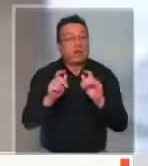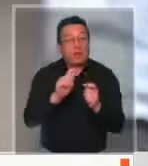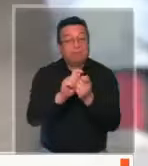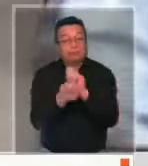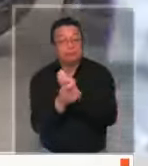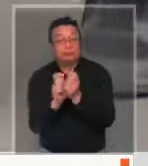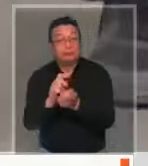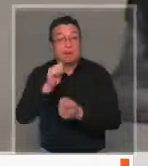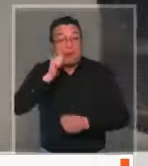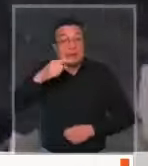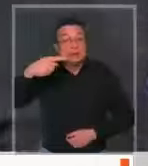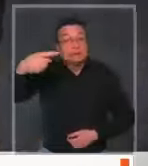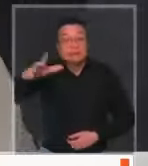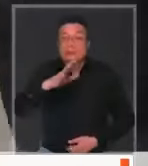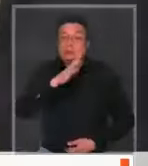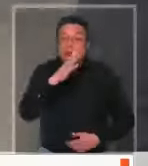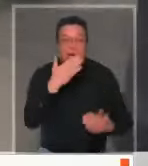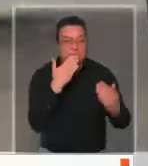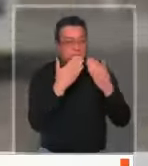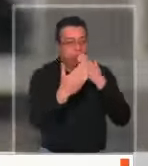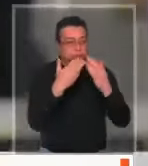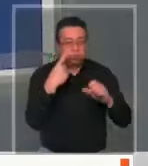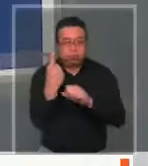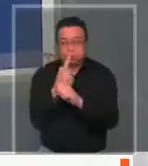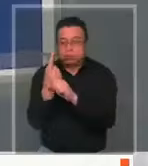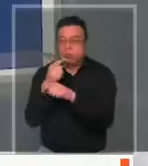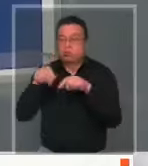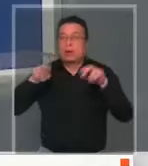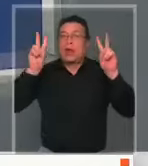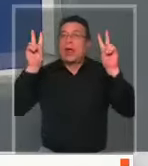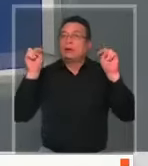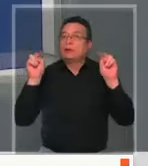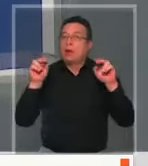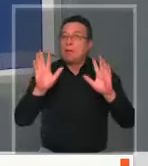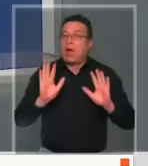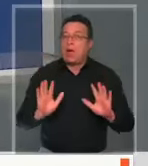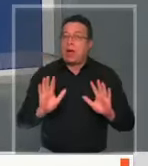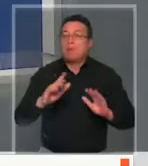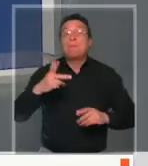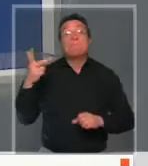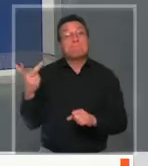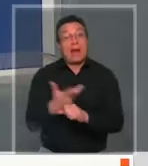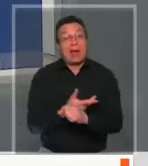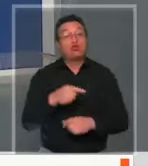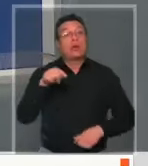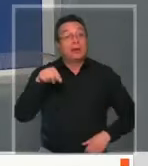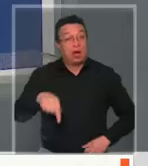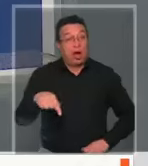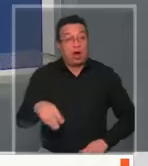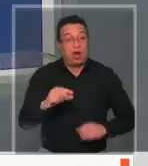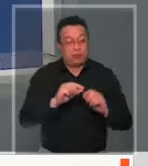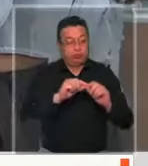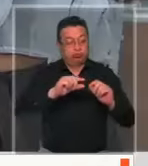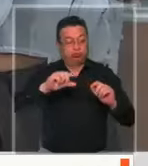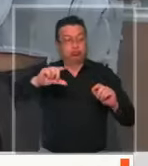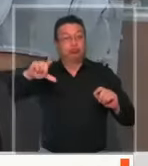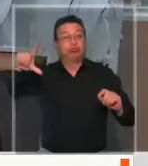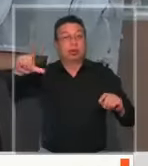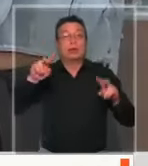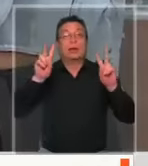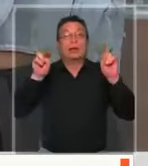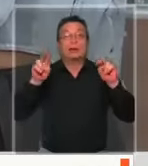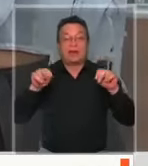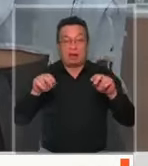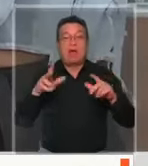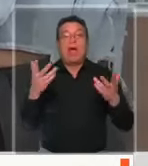mañana, pasado, se están conversando precisamente esas materias porque desafortunadamente hemos tenido cifras lamentables con el tema de los